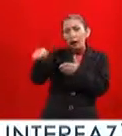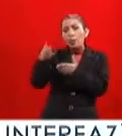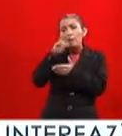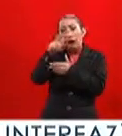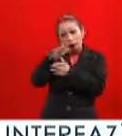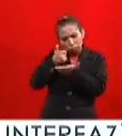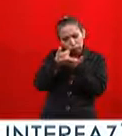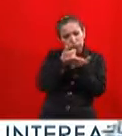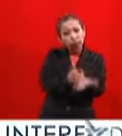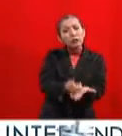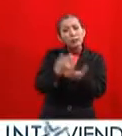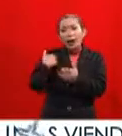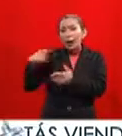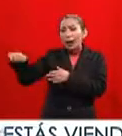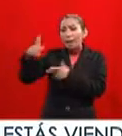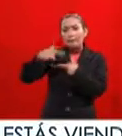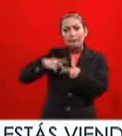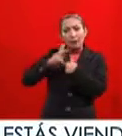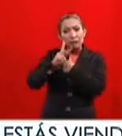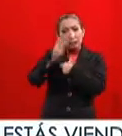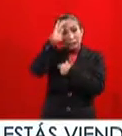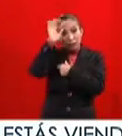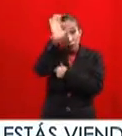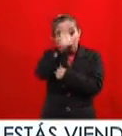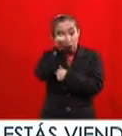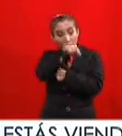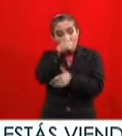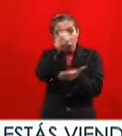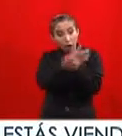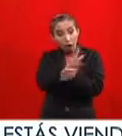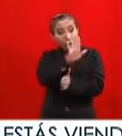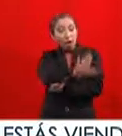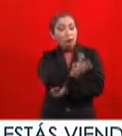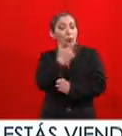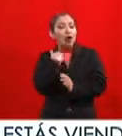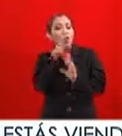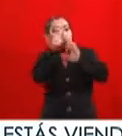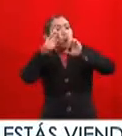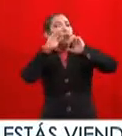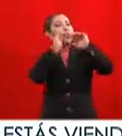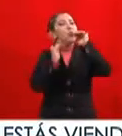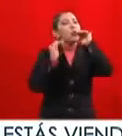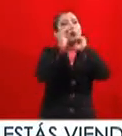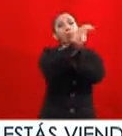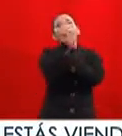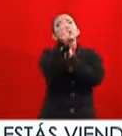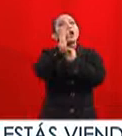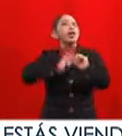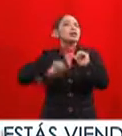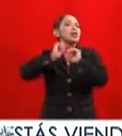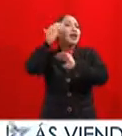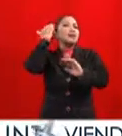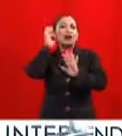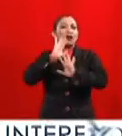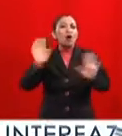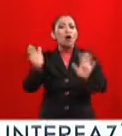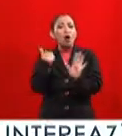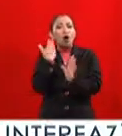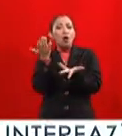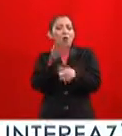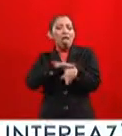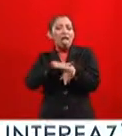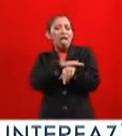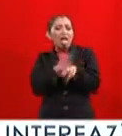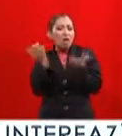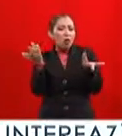mejores condiciones sociales para este país, pensando que la cultura no solamente es algo suntuario y que refiere a cuestiones artificiales o de